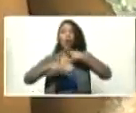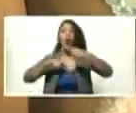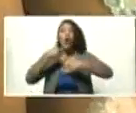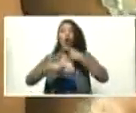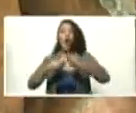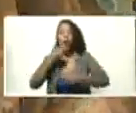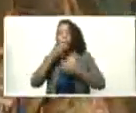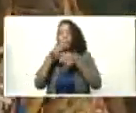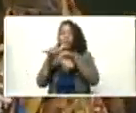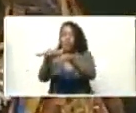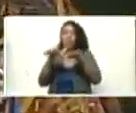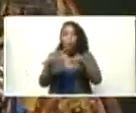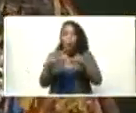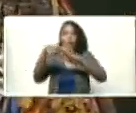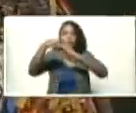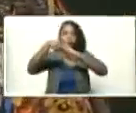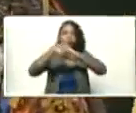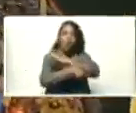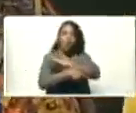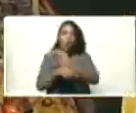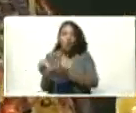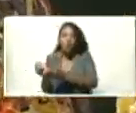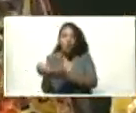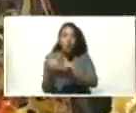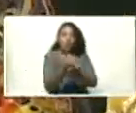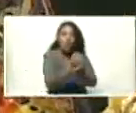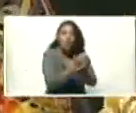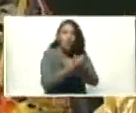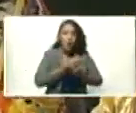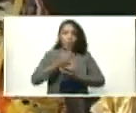hermoso y profundo que recogió de los pueblos